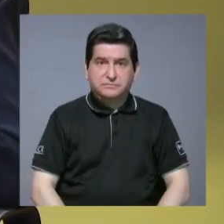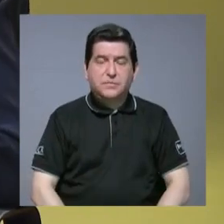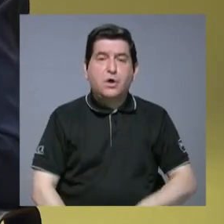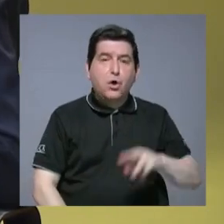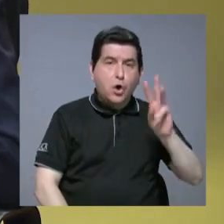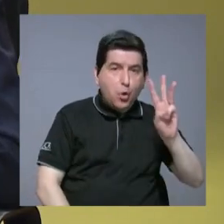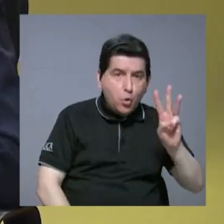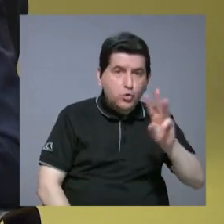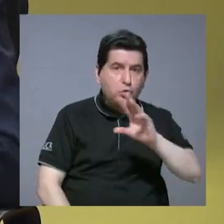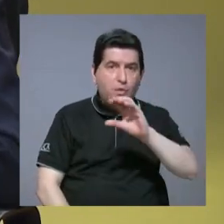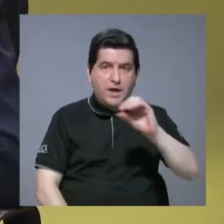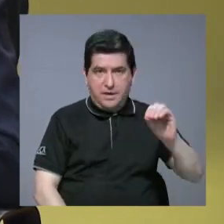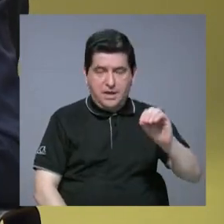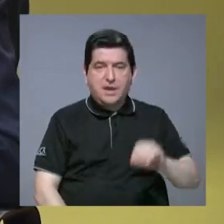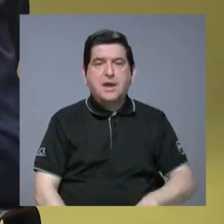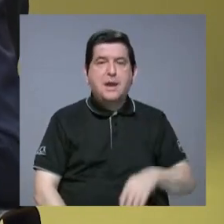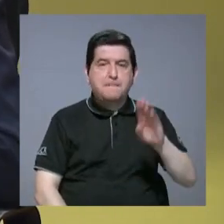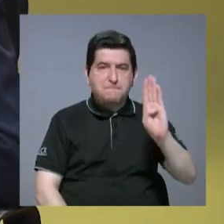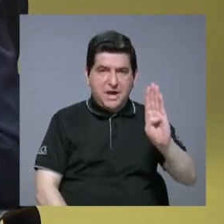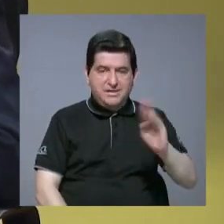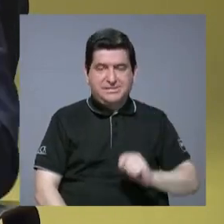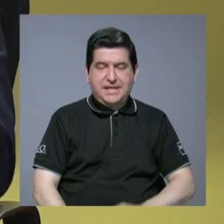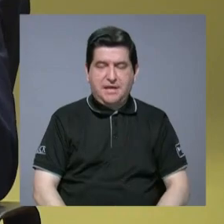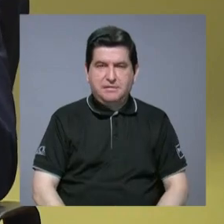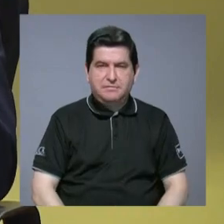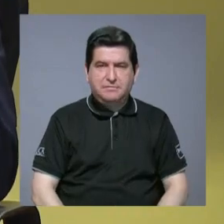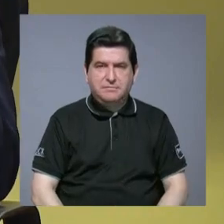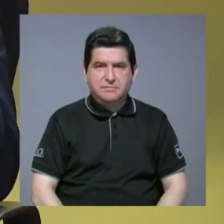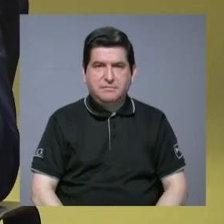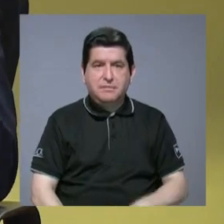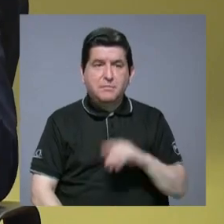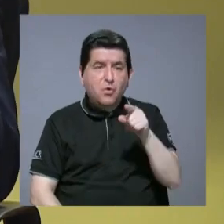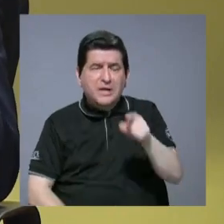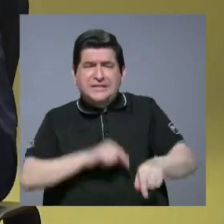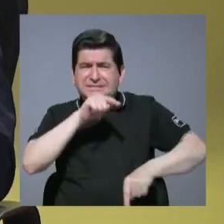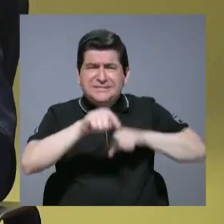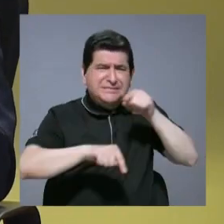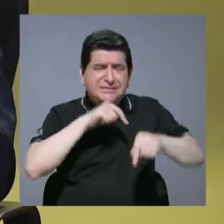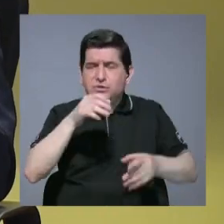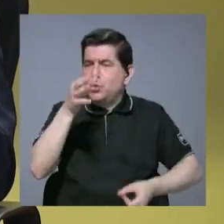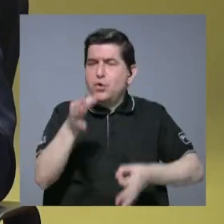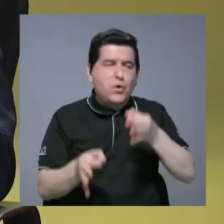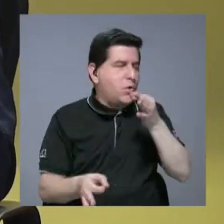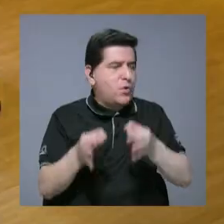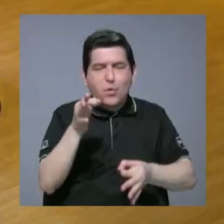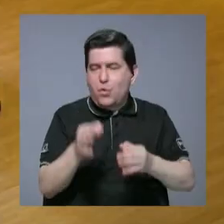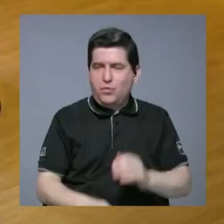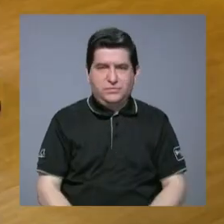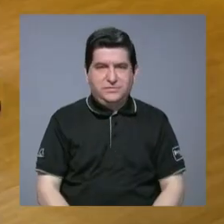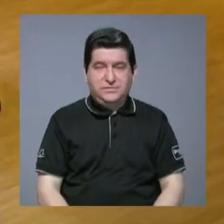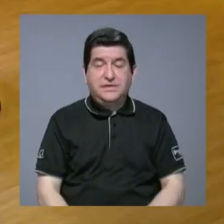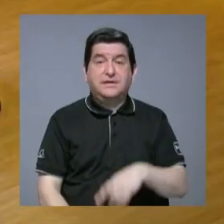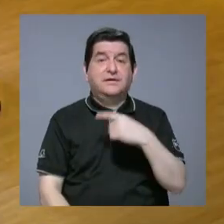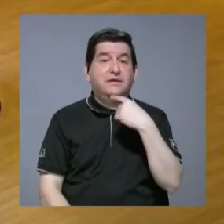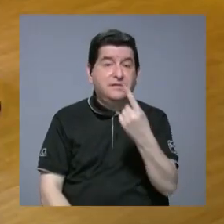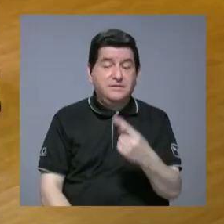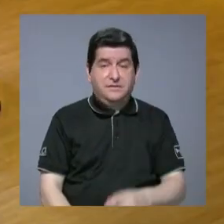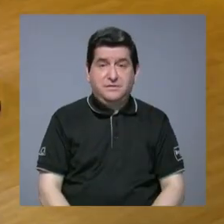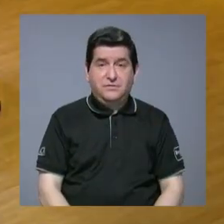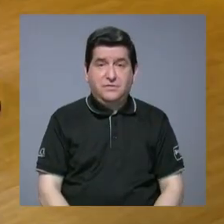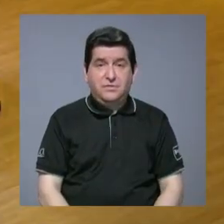Woodward y Carl Bernstein por haberlos criticado injustamente y dijo que